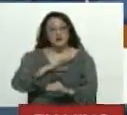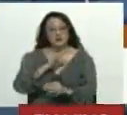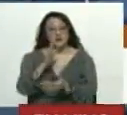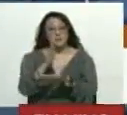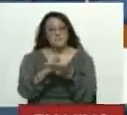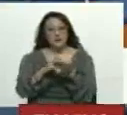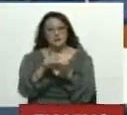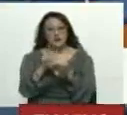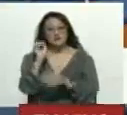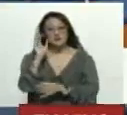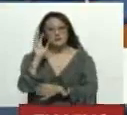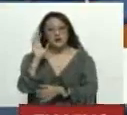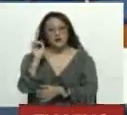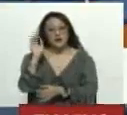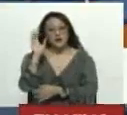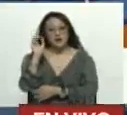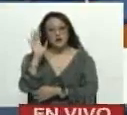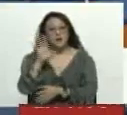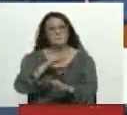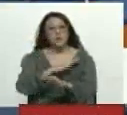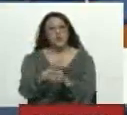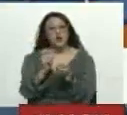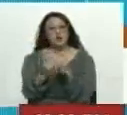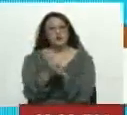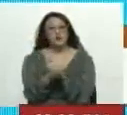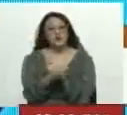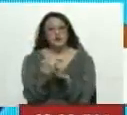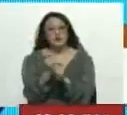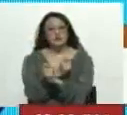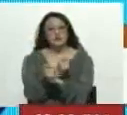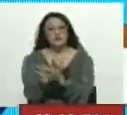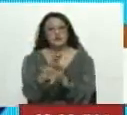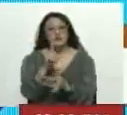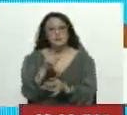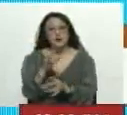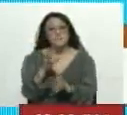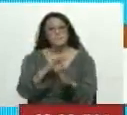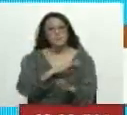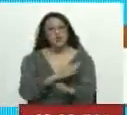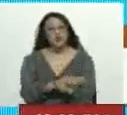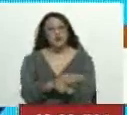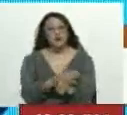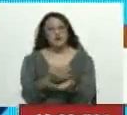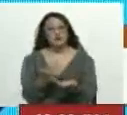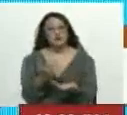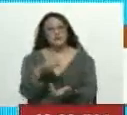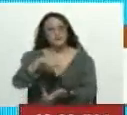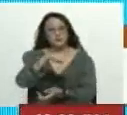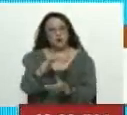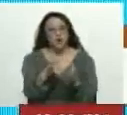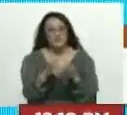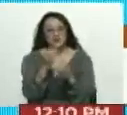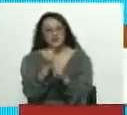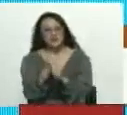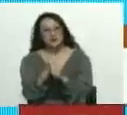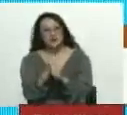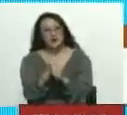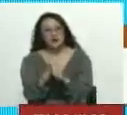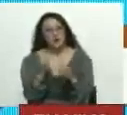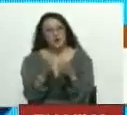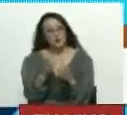de ciudadano y ciudadana es poder Constituyente pero al mismo tiempo es poder constituido es comité de trabajo de un sector